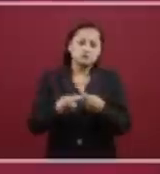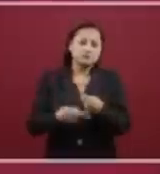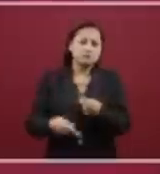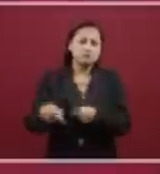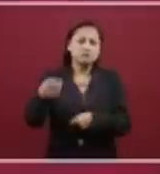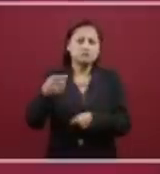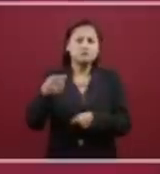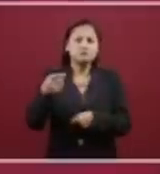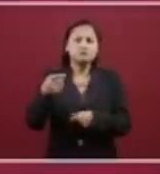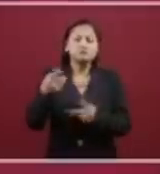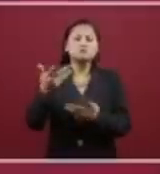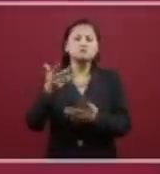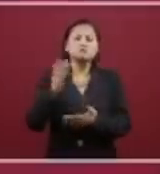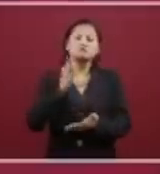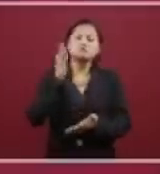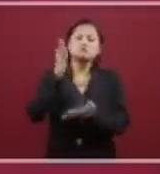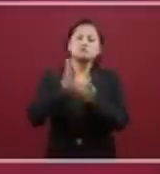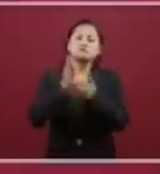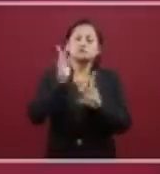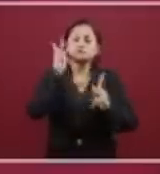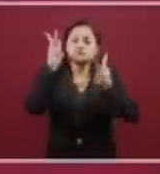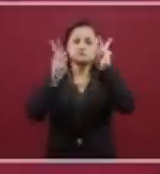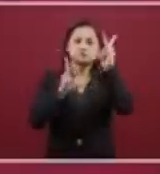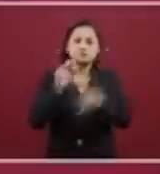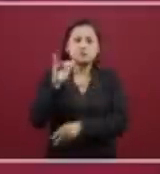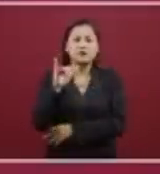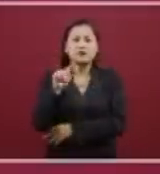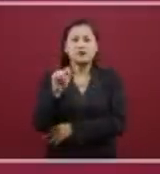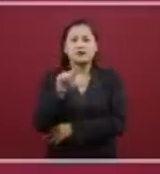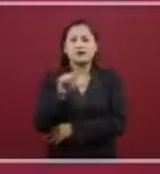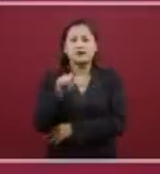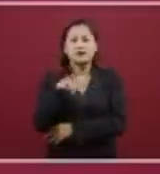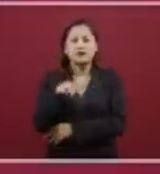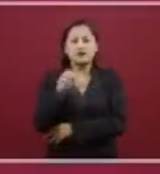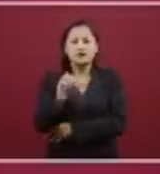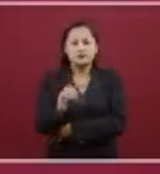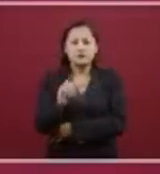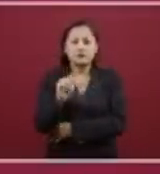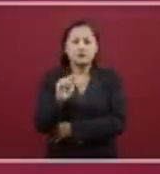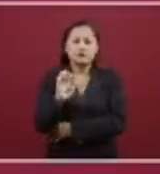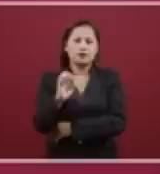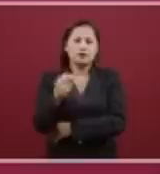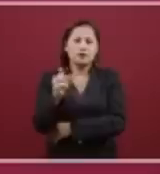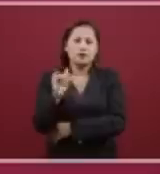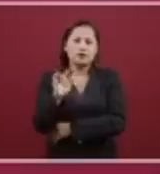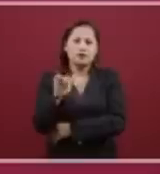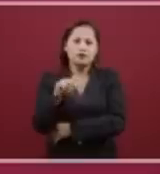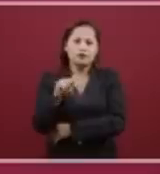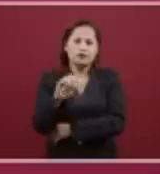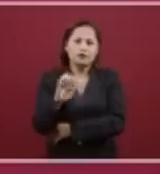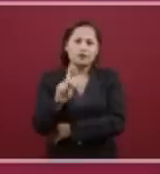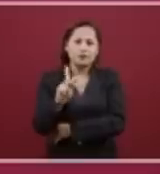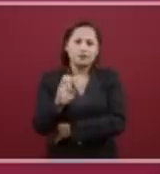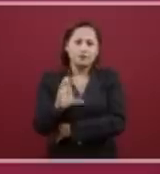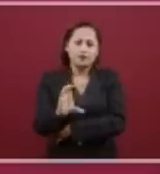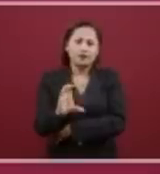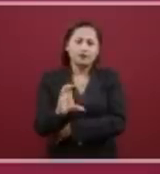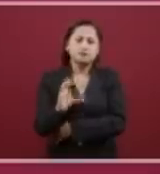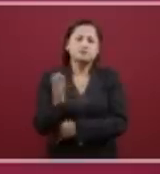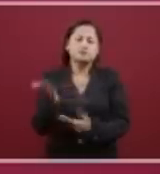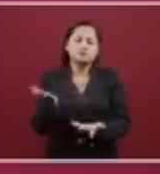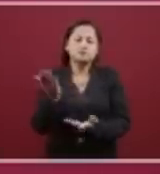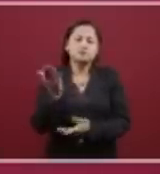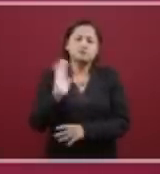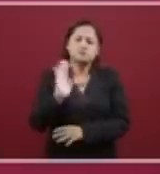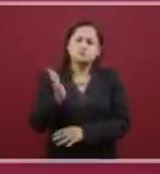por el istmo de tehuantepec ya se tenía contemplado